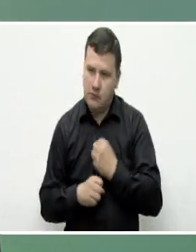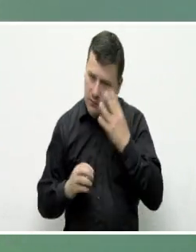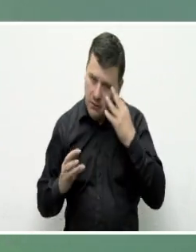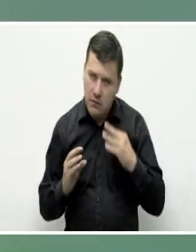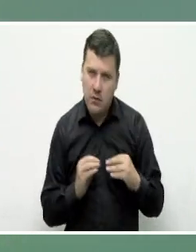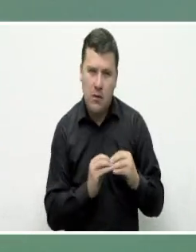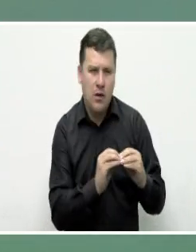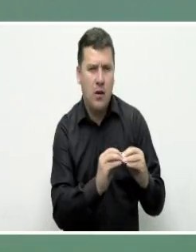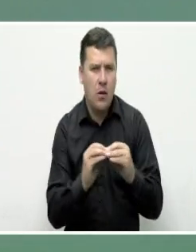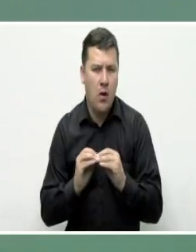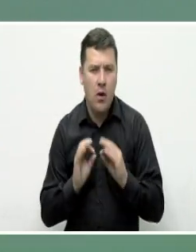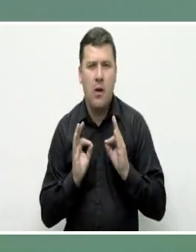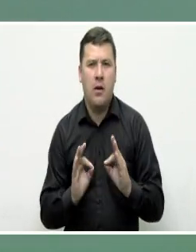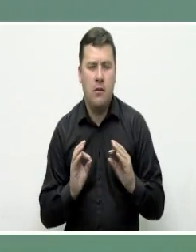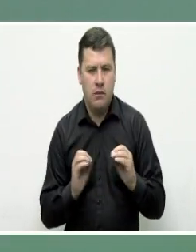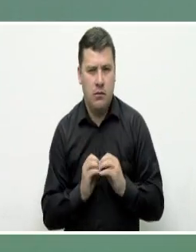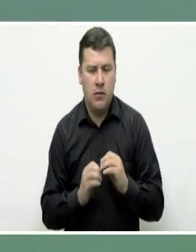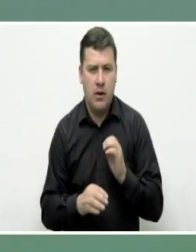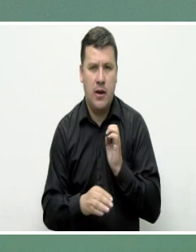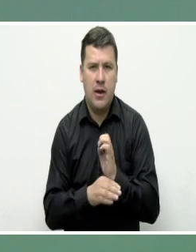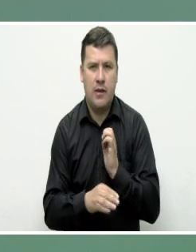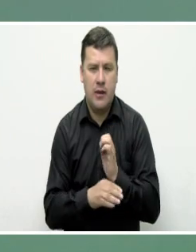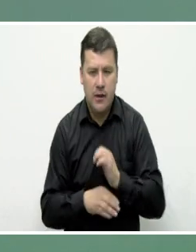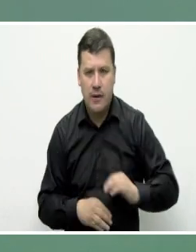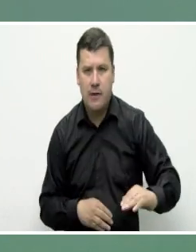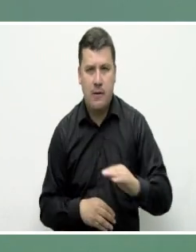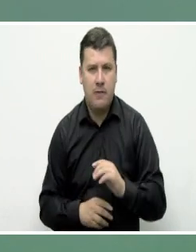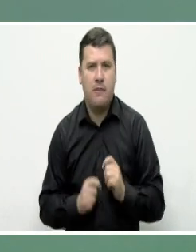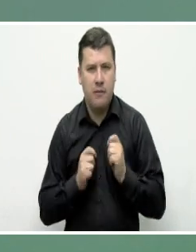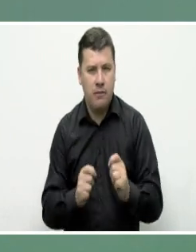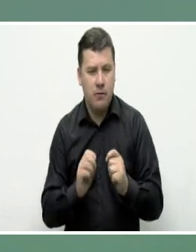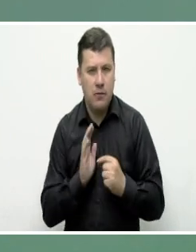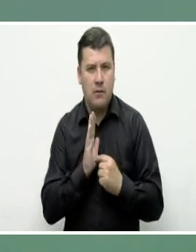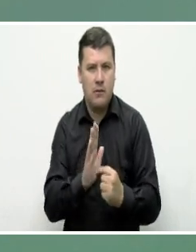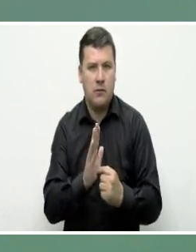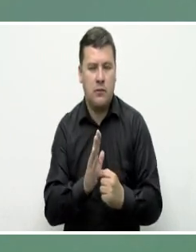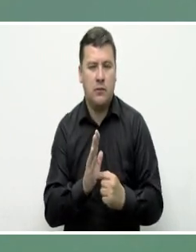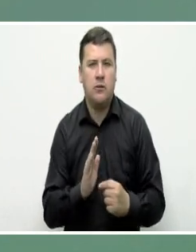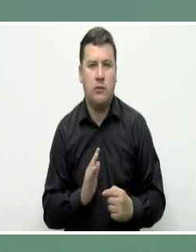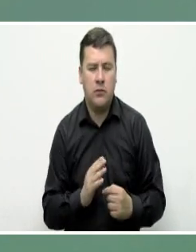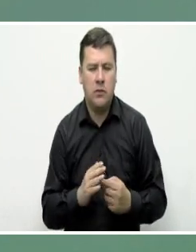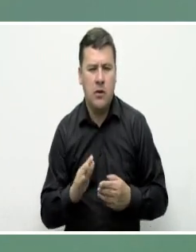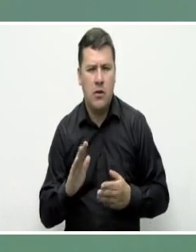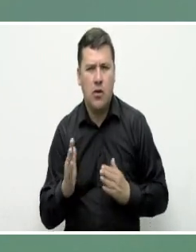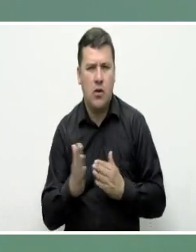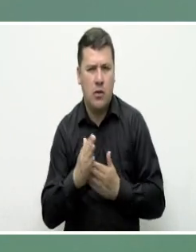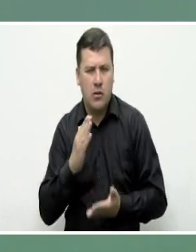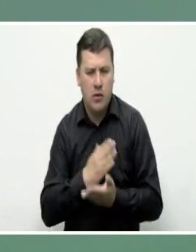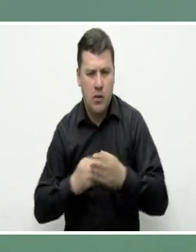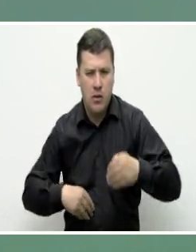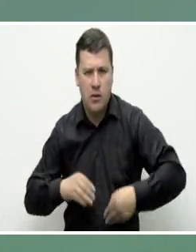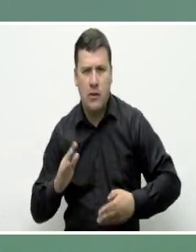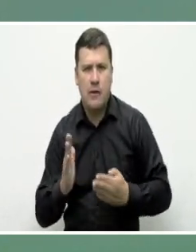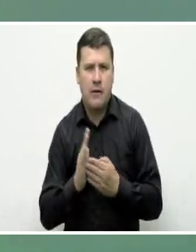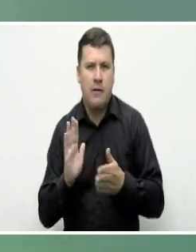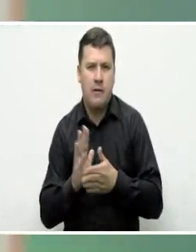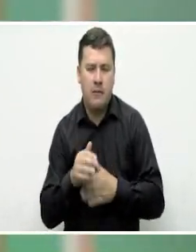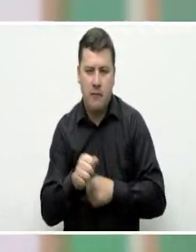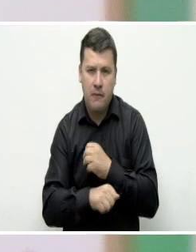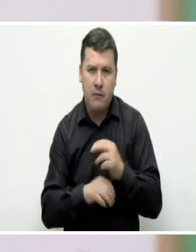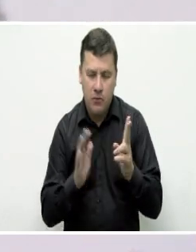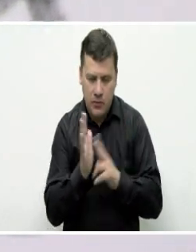articulado, mancomunado entre las entidades dará frutos, en este caso en la lucha contra la corrupción. Desde el